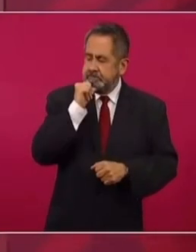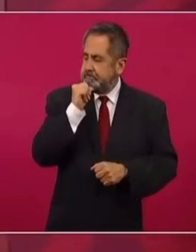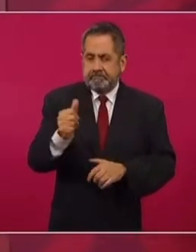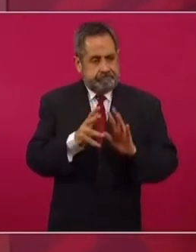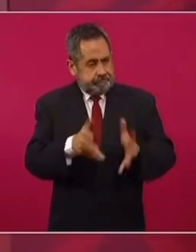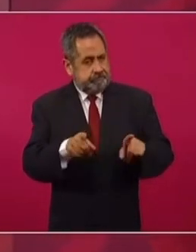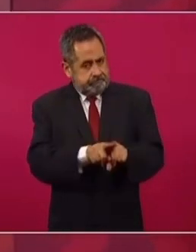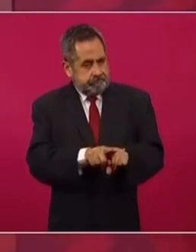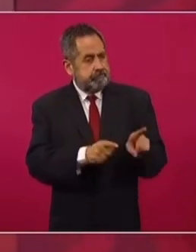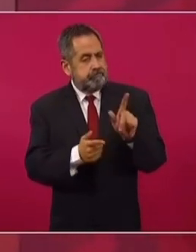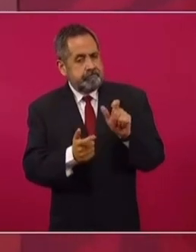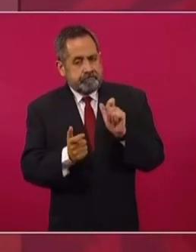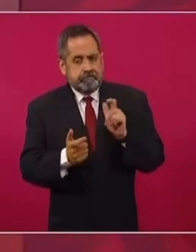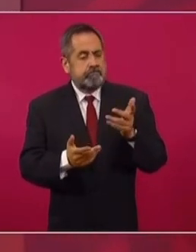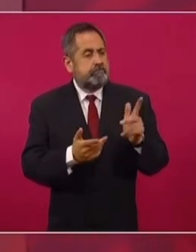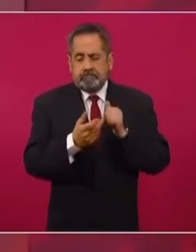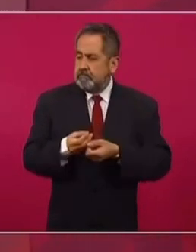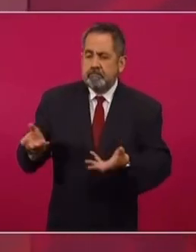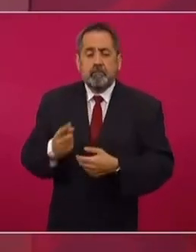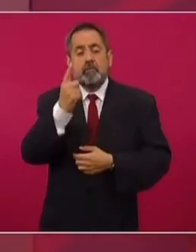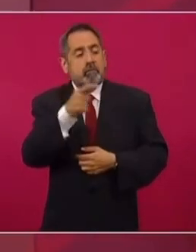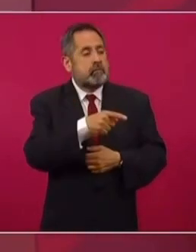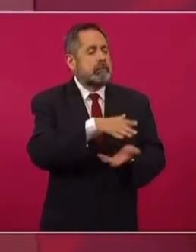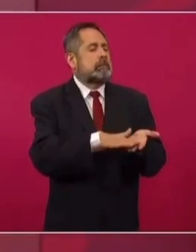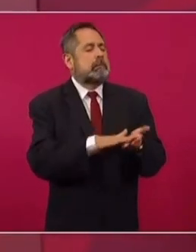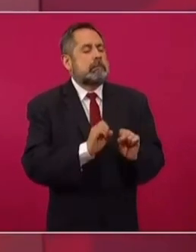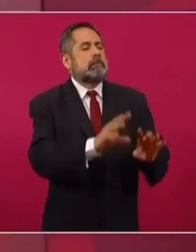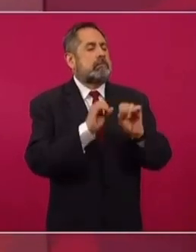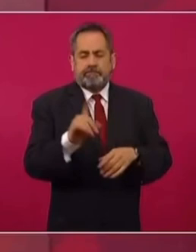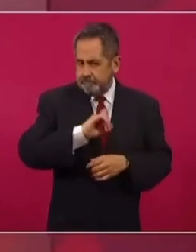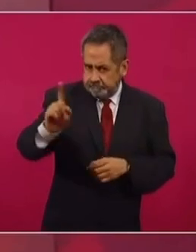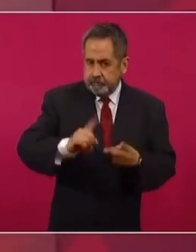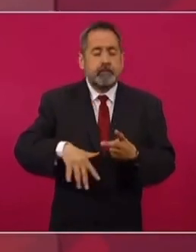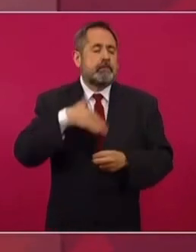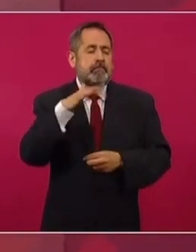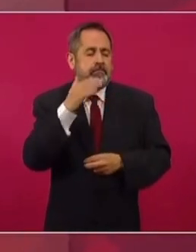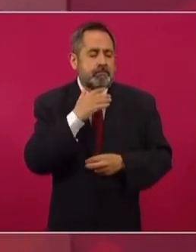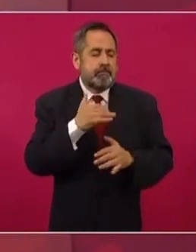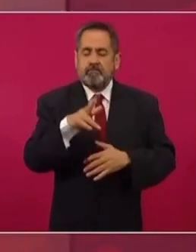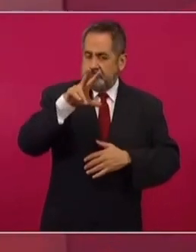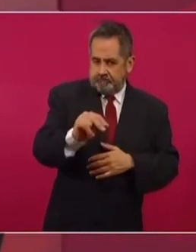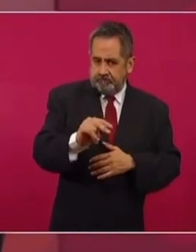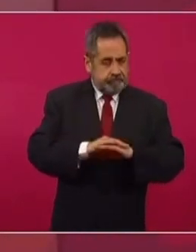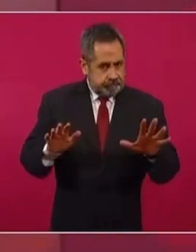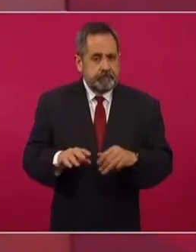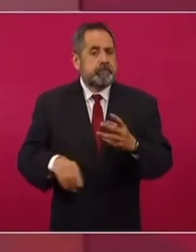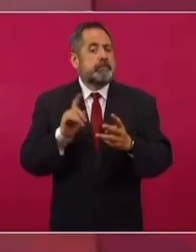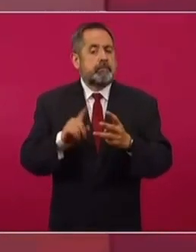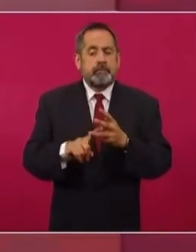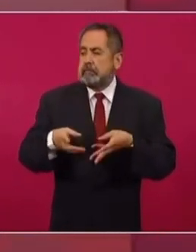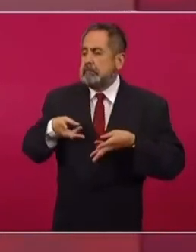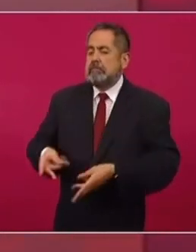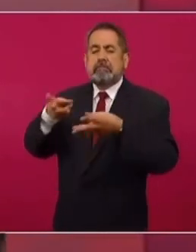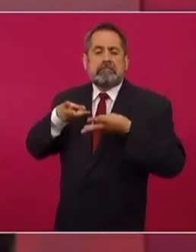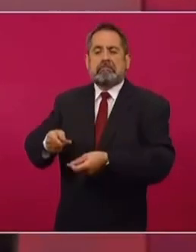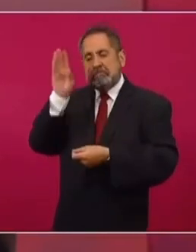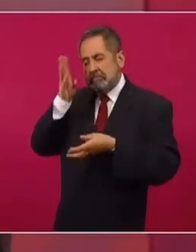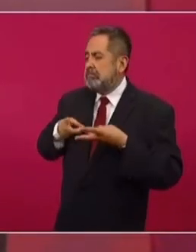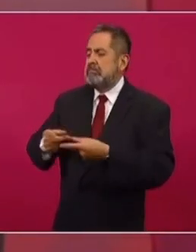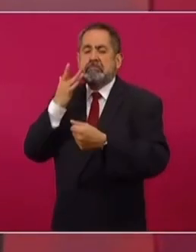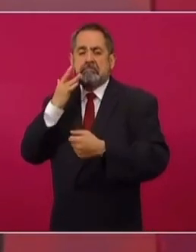Es que no haya privilegios, que no haya corrupción y que no haya derroche.